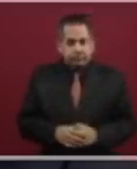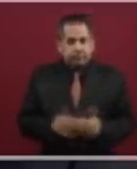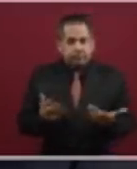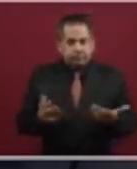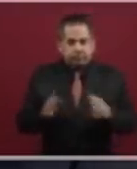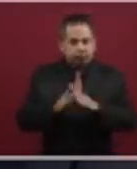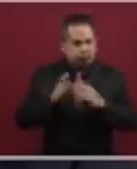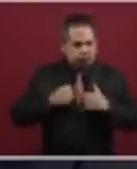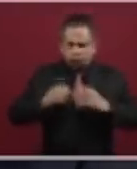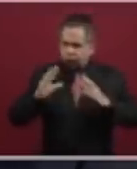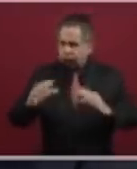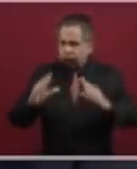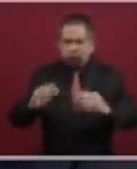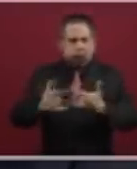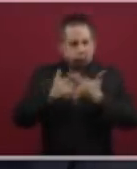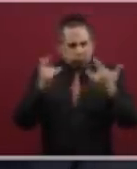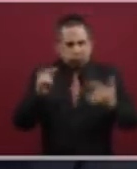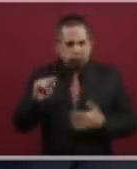la academia?